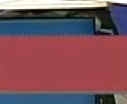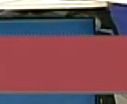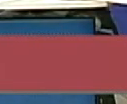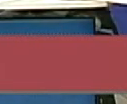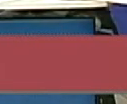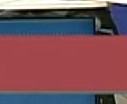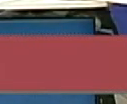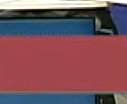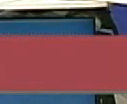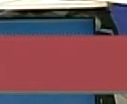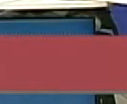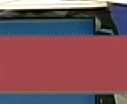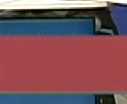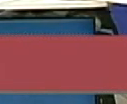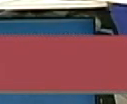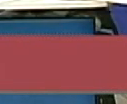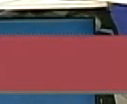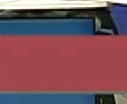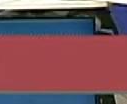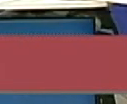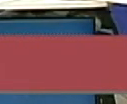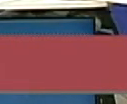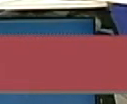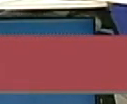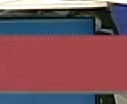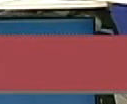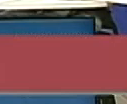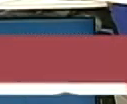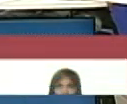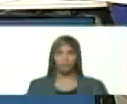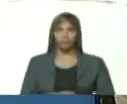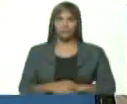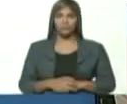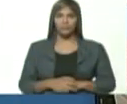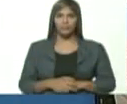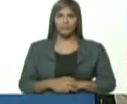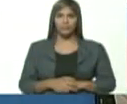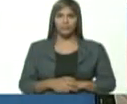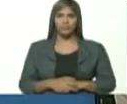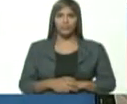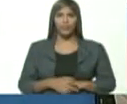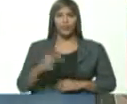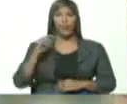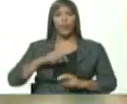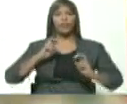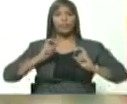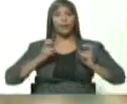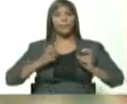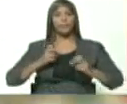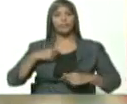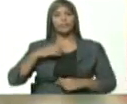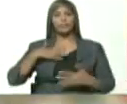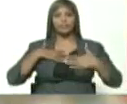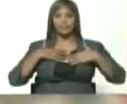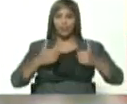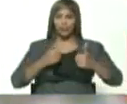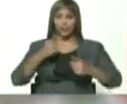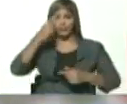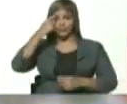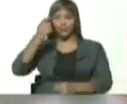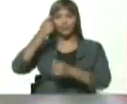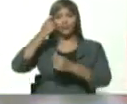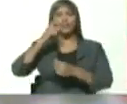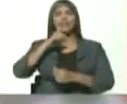dejó tan buenos recuerdos para nuestro pueblo, para todos nosotros.